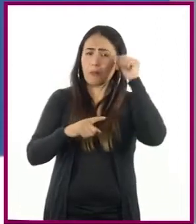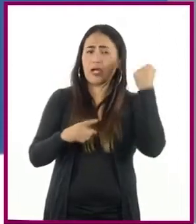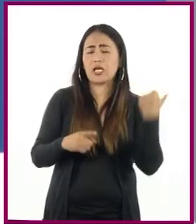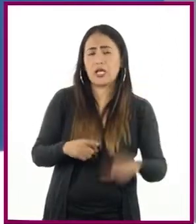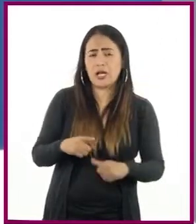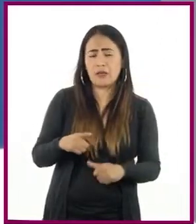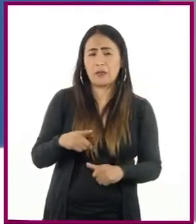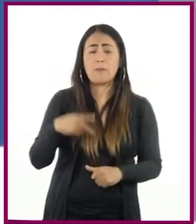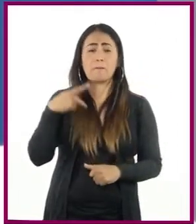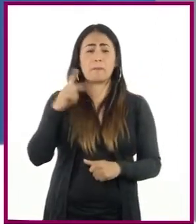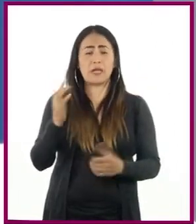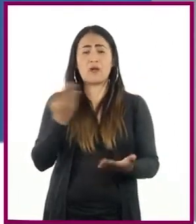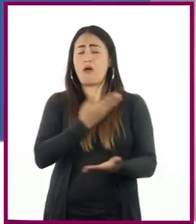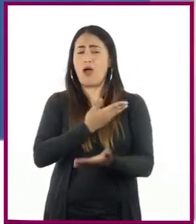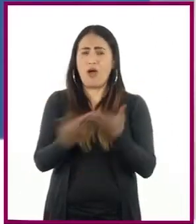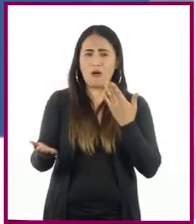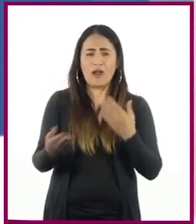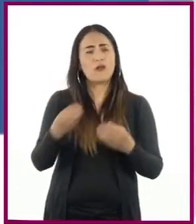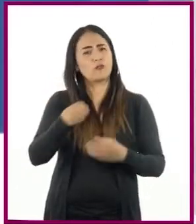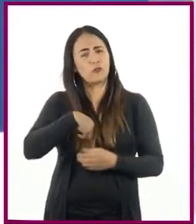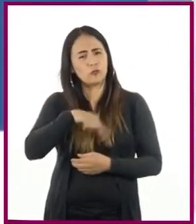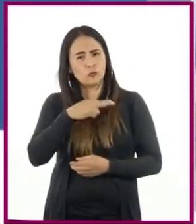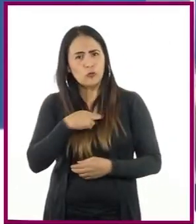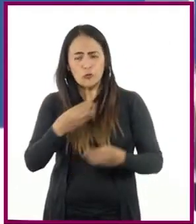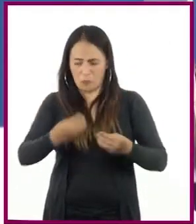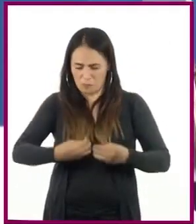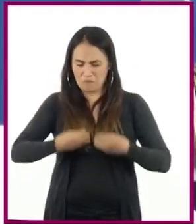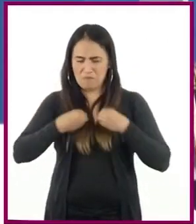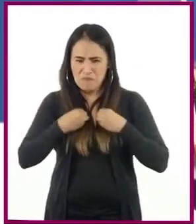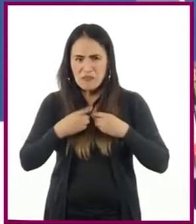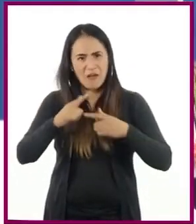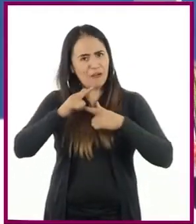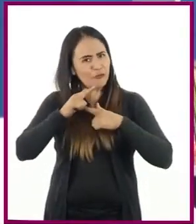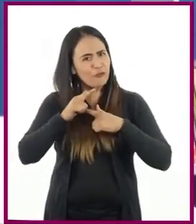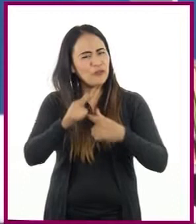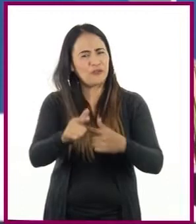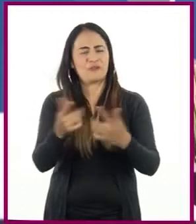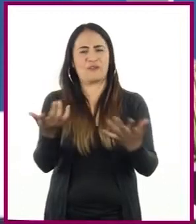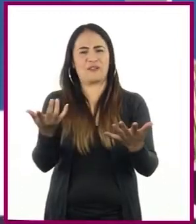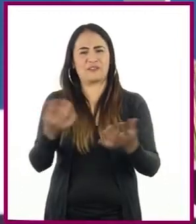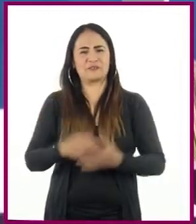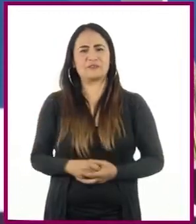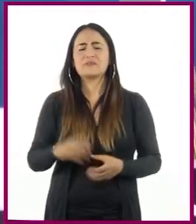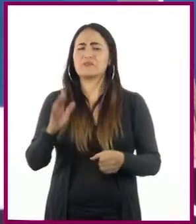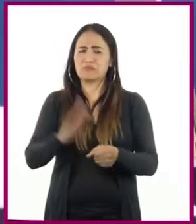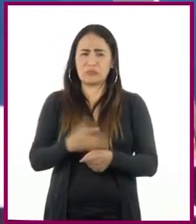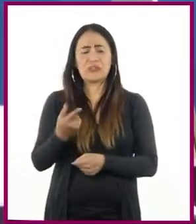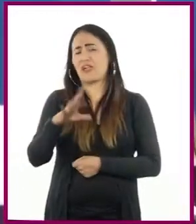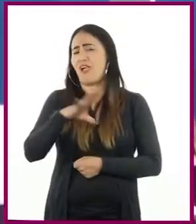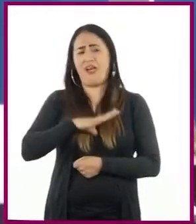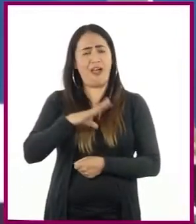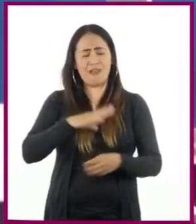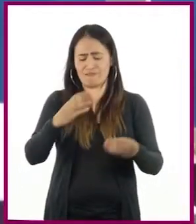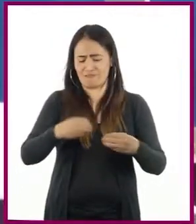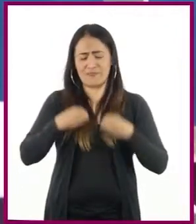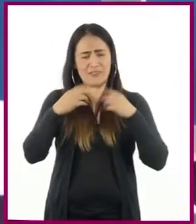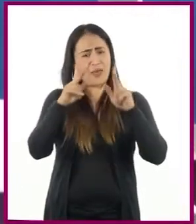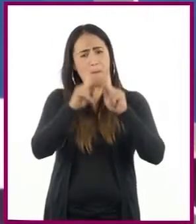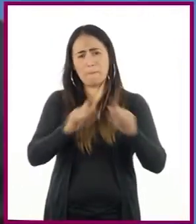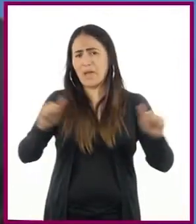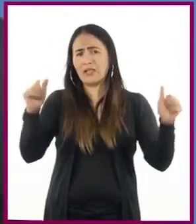la existencia más hermosa que jamás hayamos esperado, ya que es una existencia en paz.